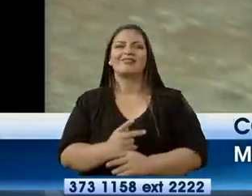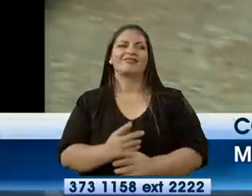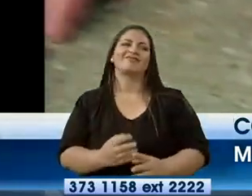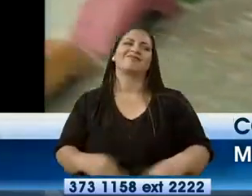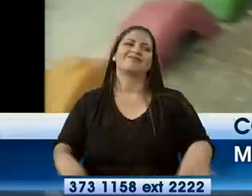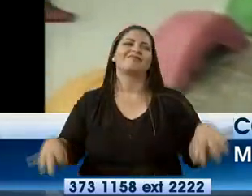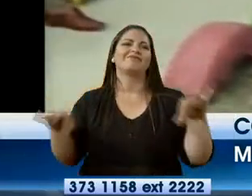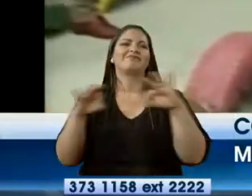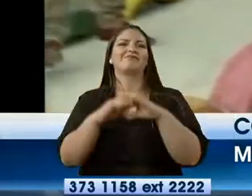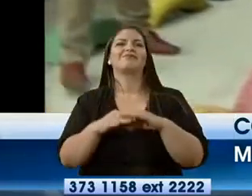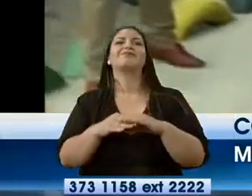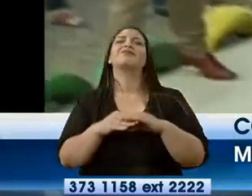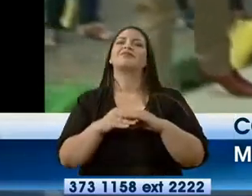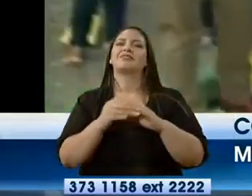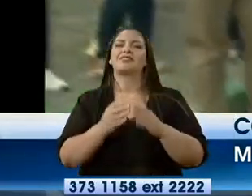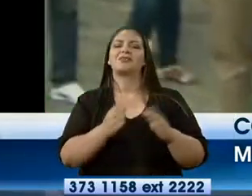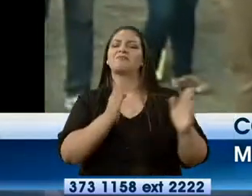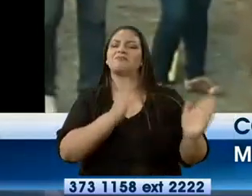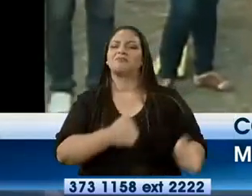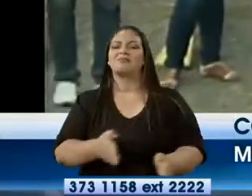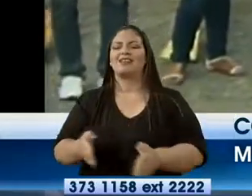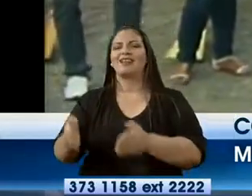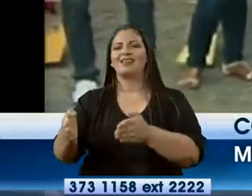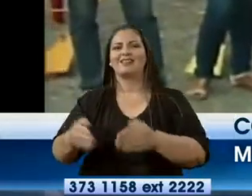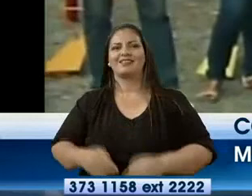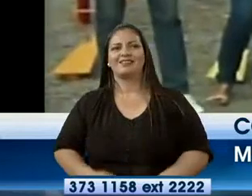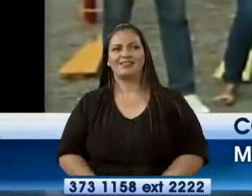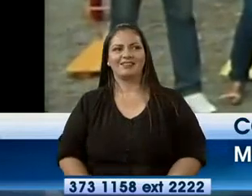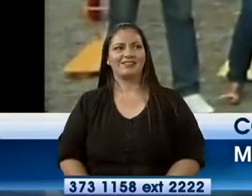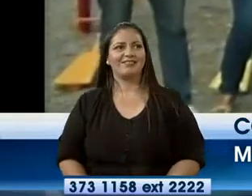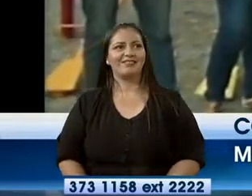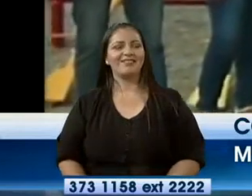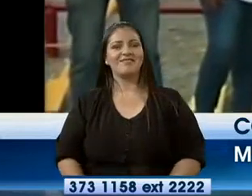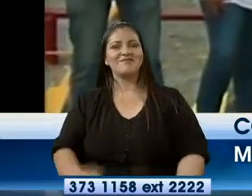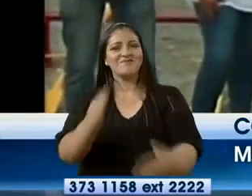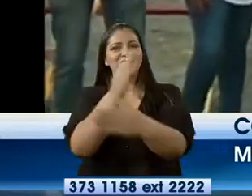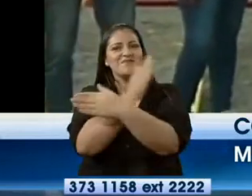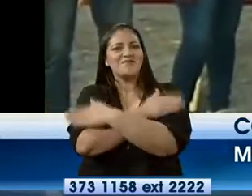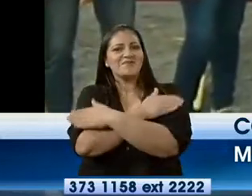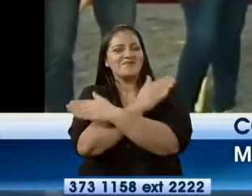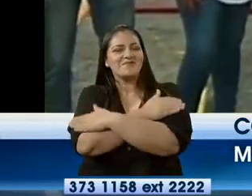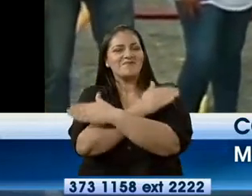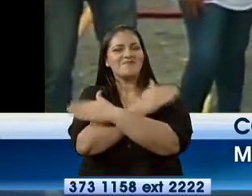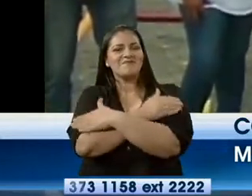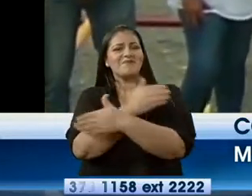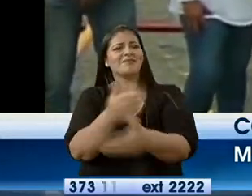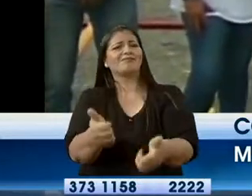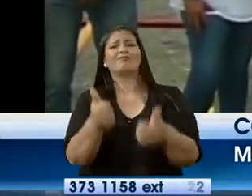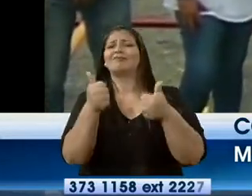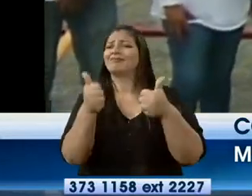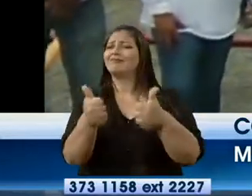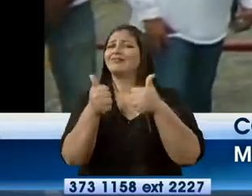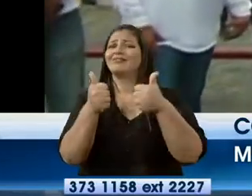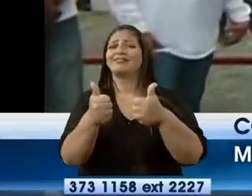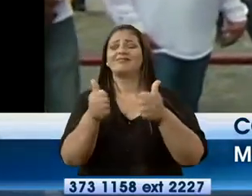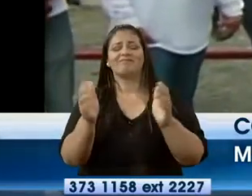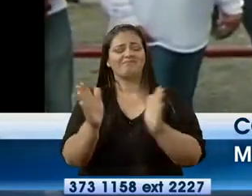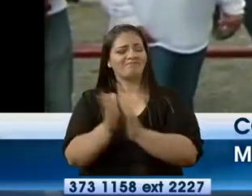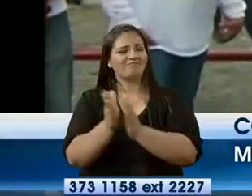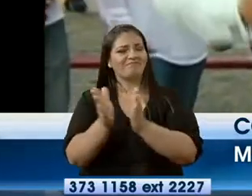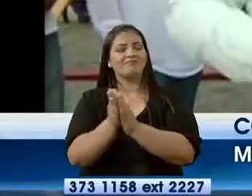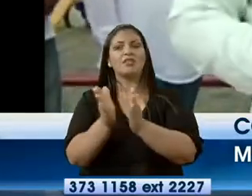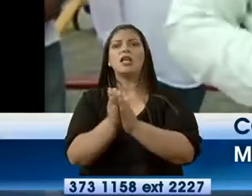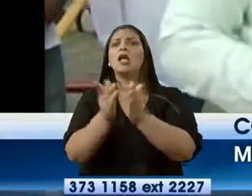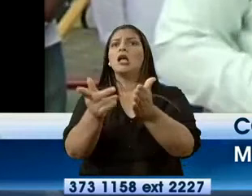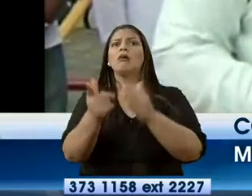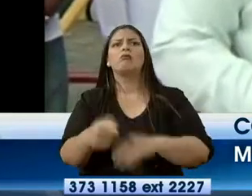Felicitaciones aquí a los coordinadores, motivadores, familias de la cooperativa Pablo Neruda, y que ellos han logrado este